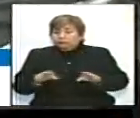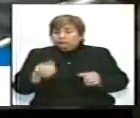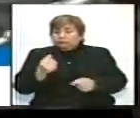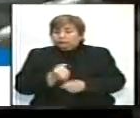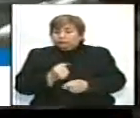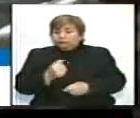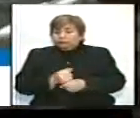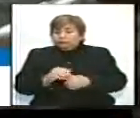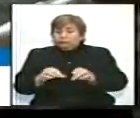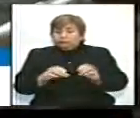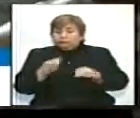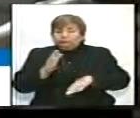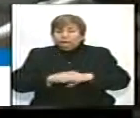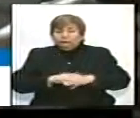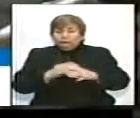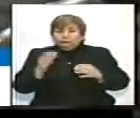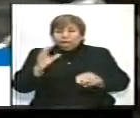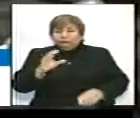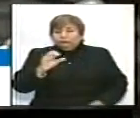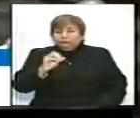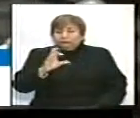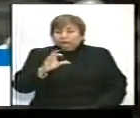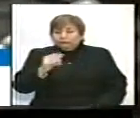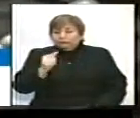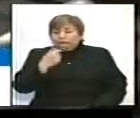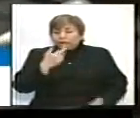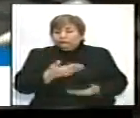hemos realizado acerca del colegio escolar de la región,